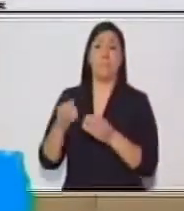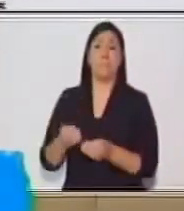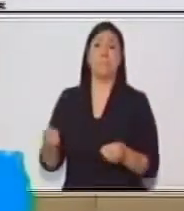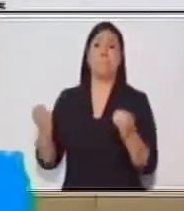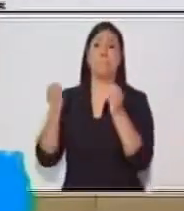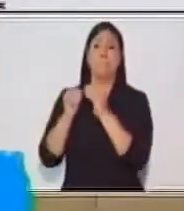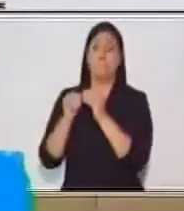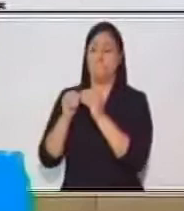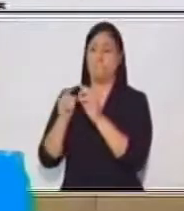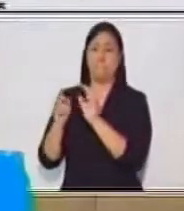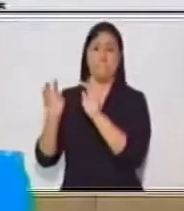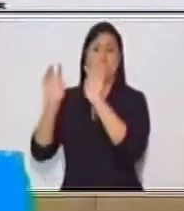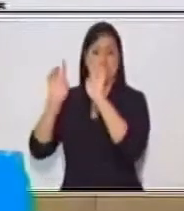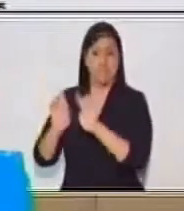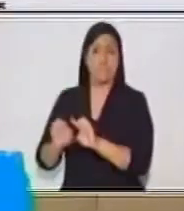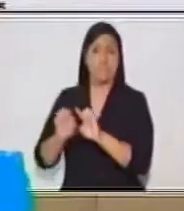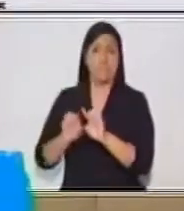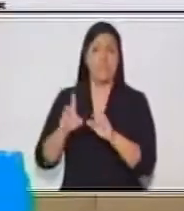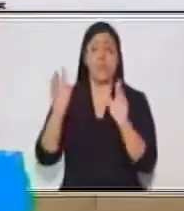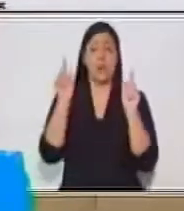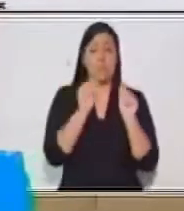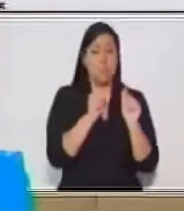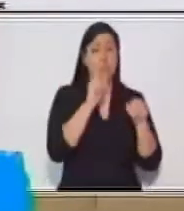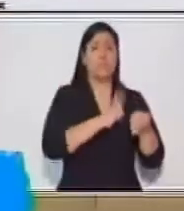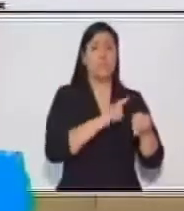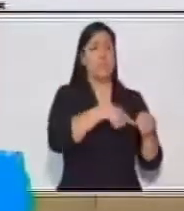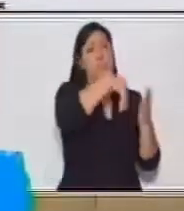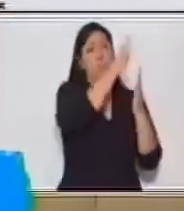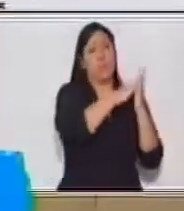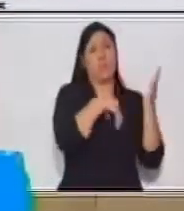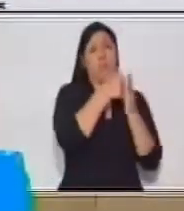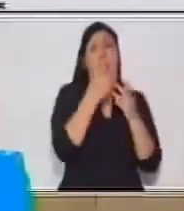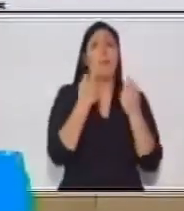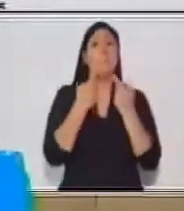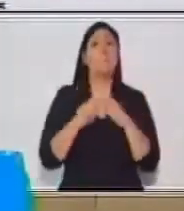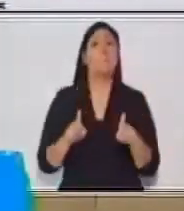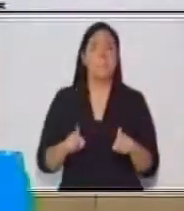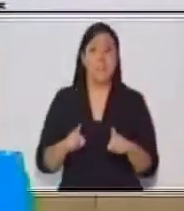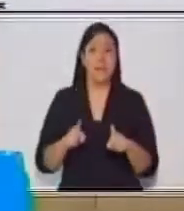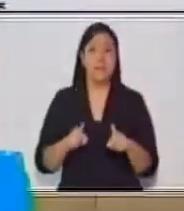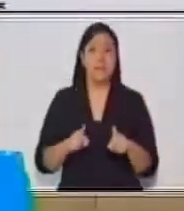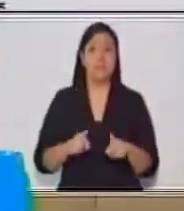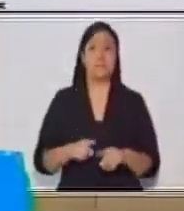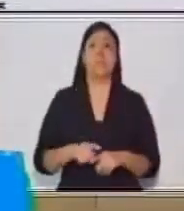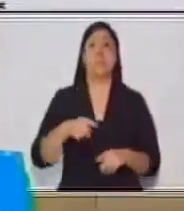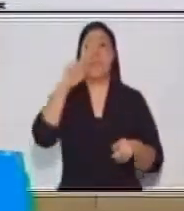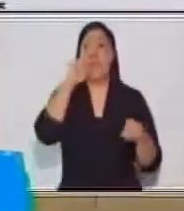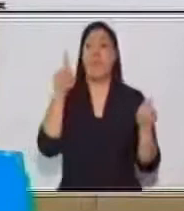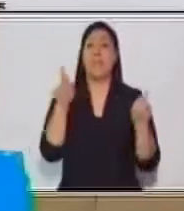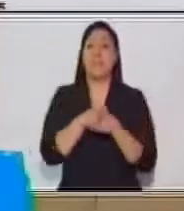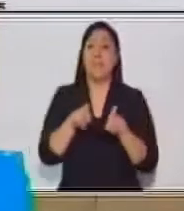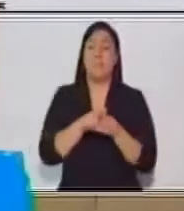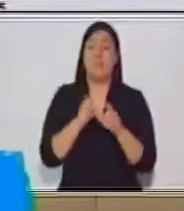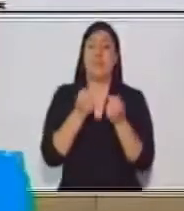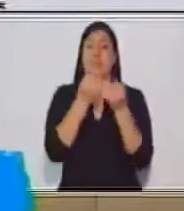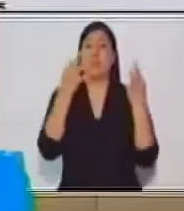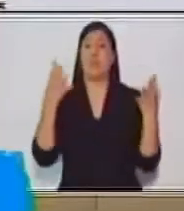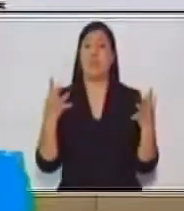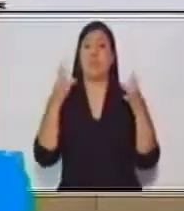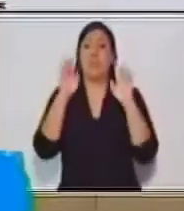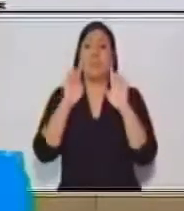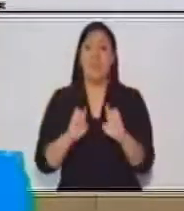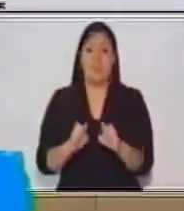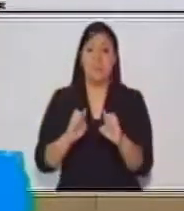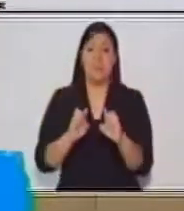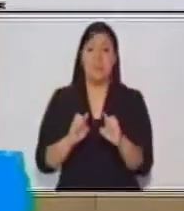menos tiempo se tarda. Y si tenemos también la cantidad de consumidores y el tiempo que